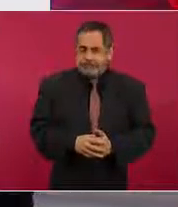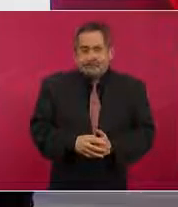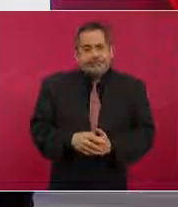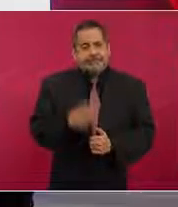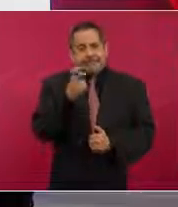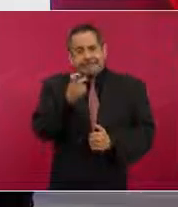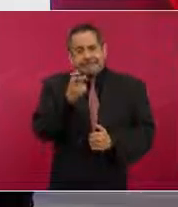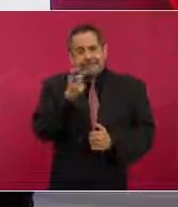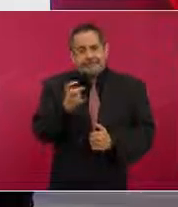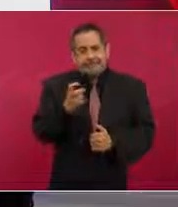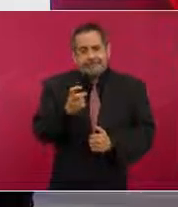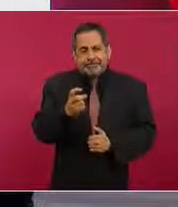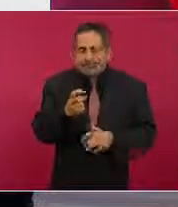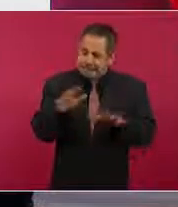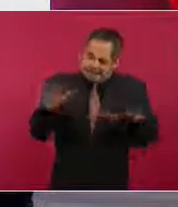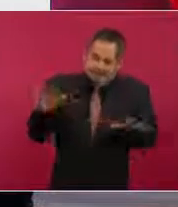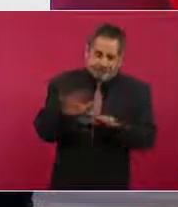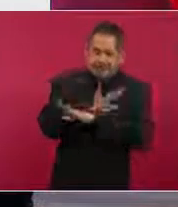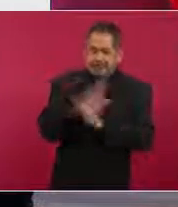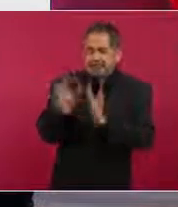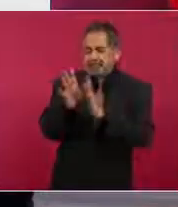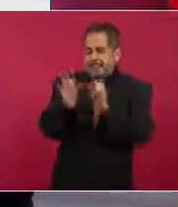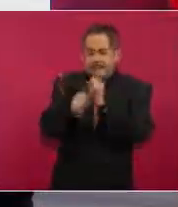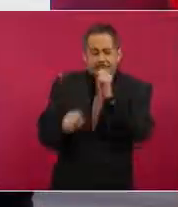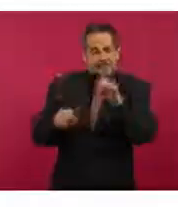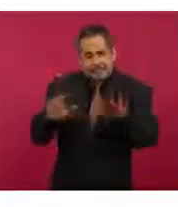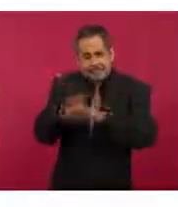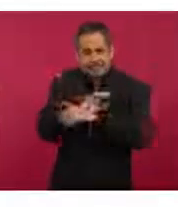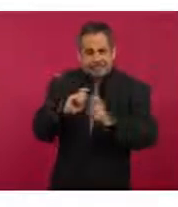por eso fue la reforma constitucional.